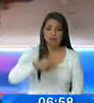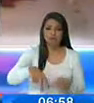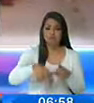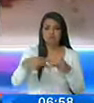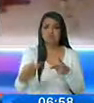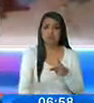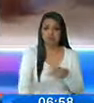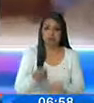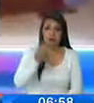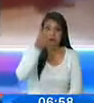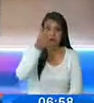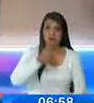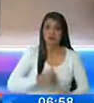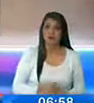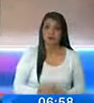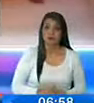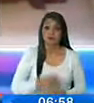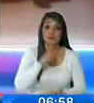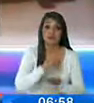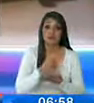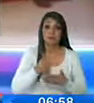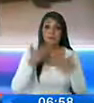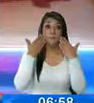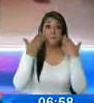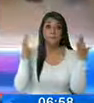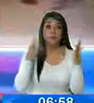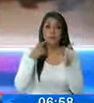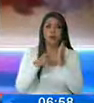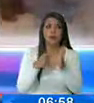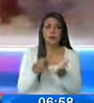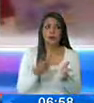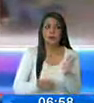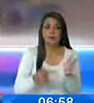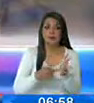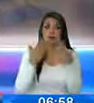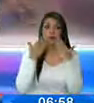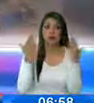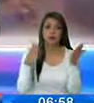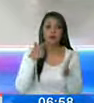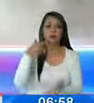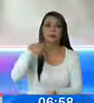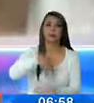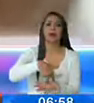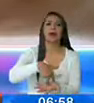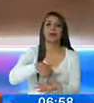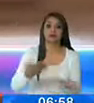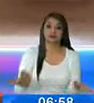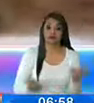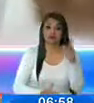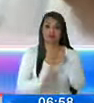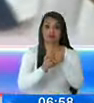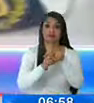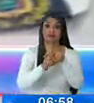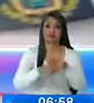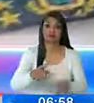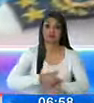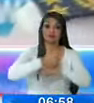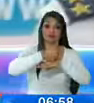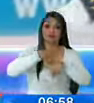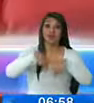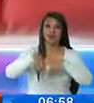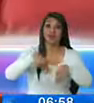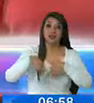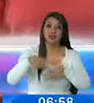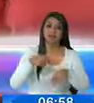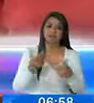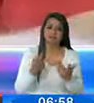atropellados. Claro, porque es inseguro, porque nadie sabe qué es lo que va a pasar cuando uno está parado aquí. Desde la ATM proponen una solución vial